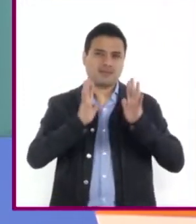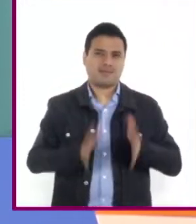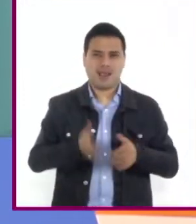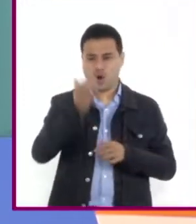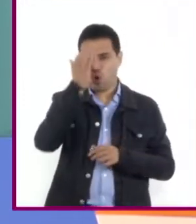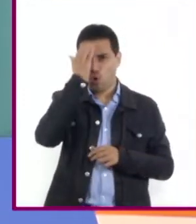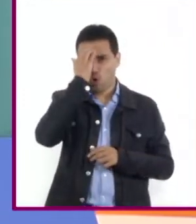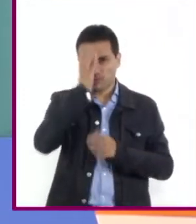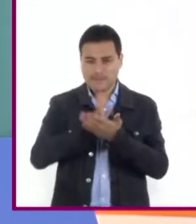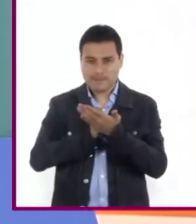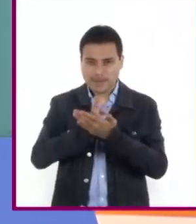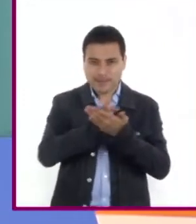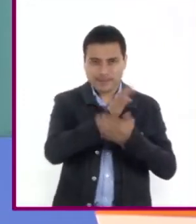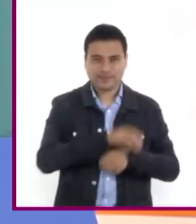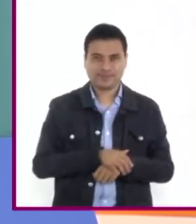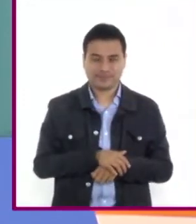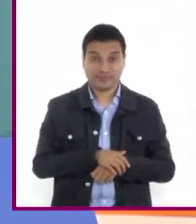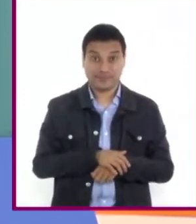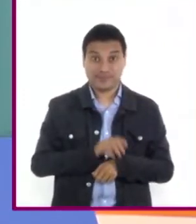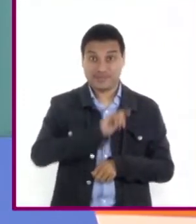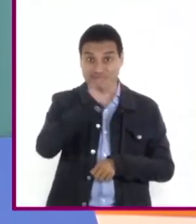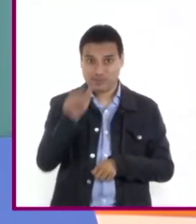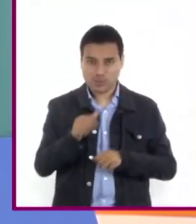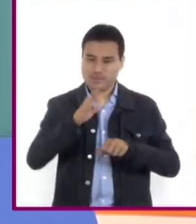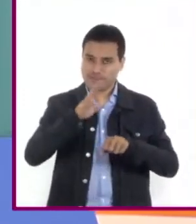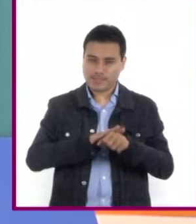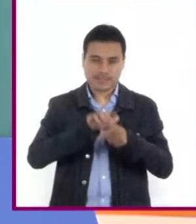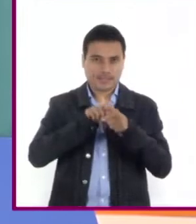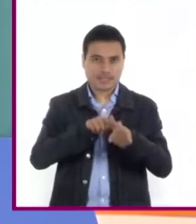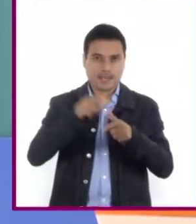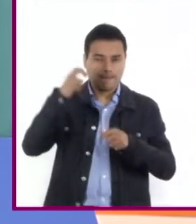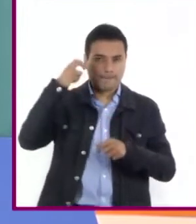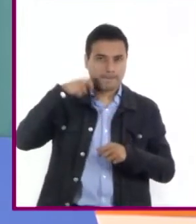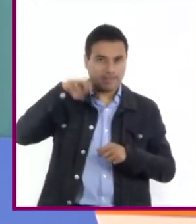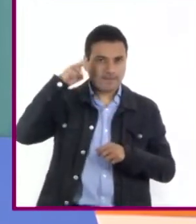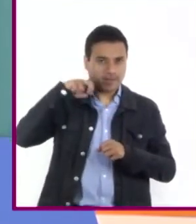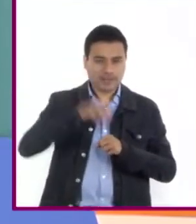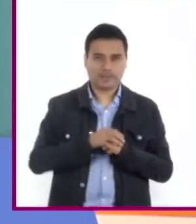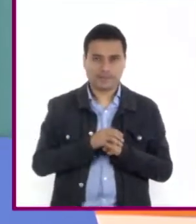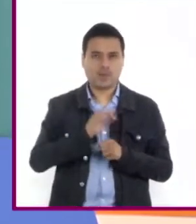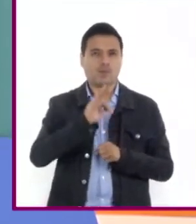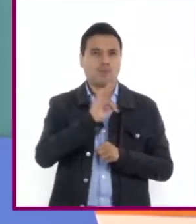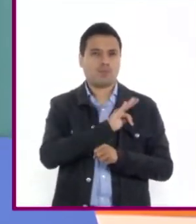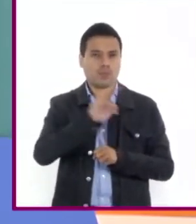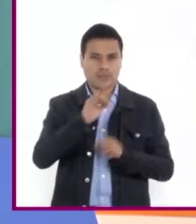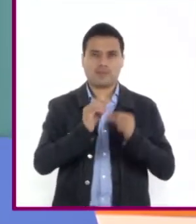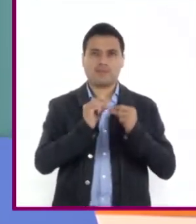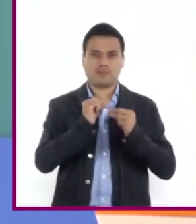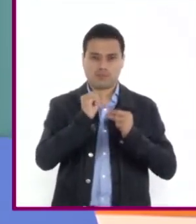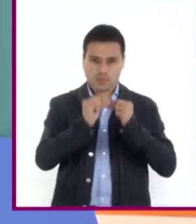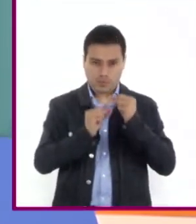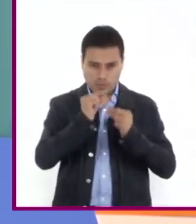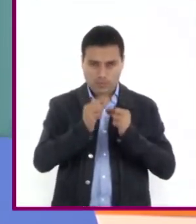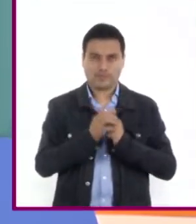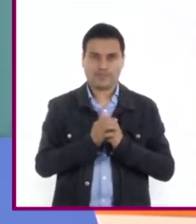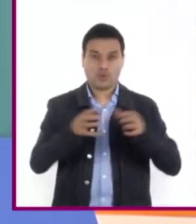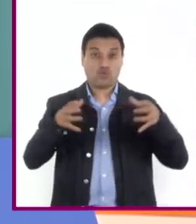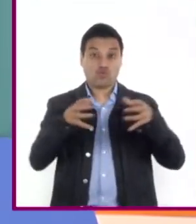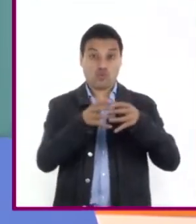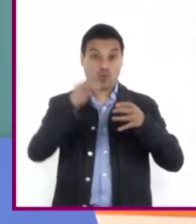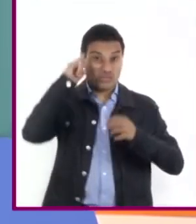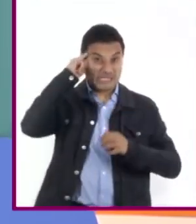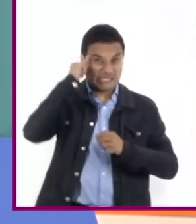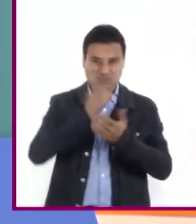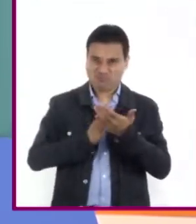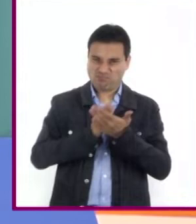que desde ahí emprendieron otros viajes de exploración que permitieron la conquista y colonización de